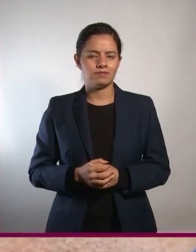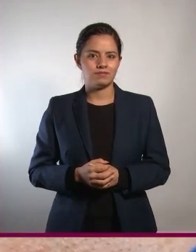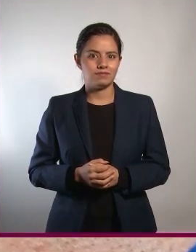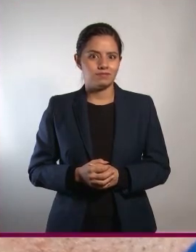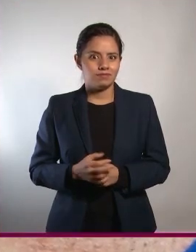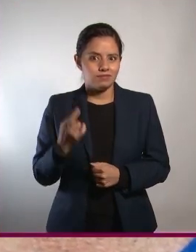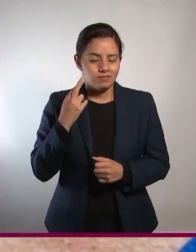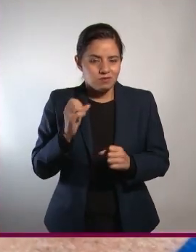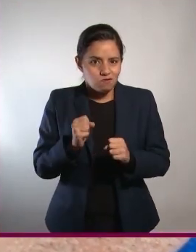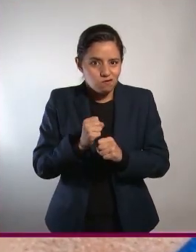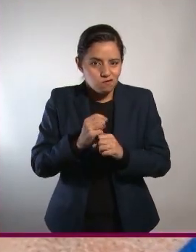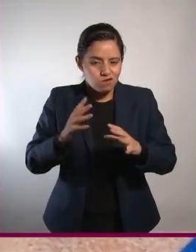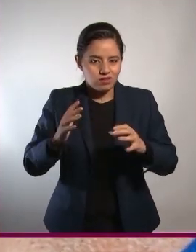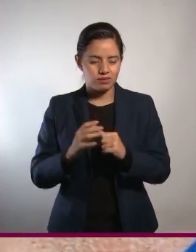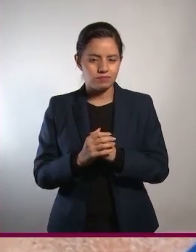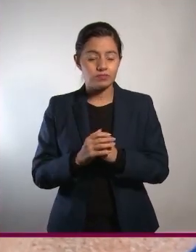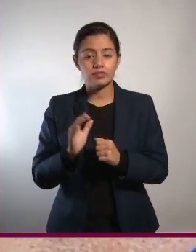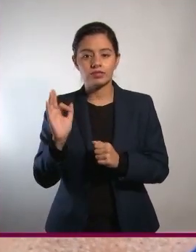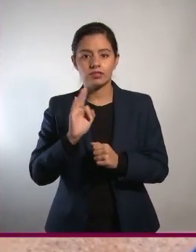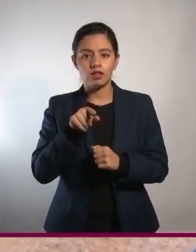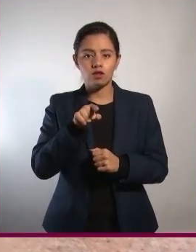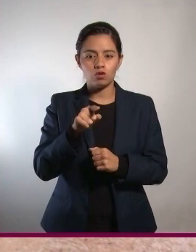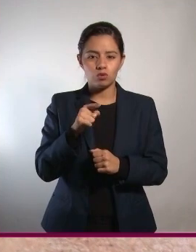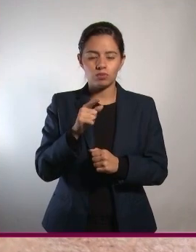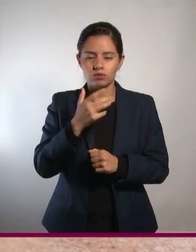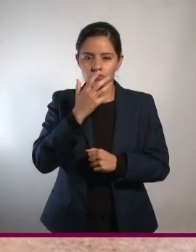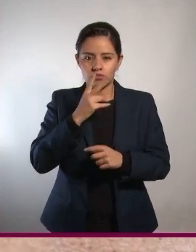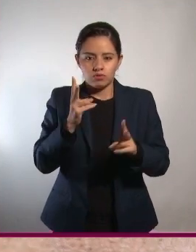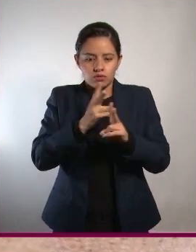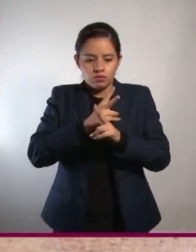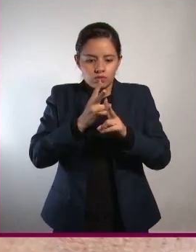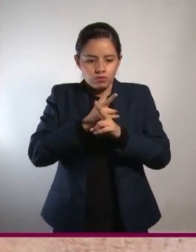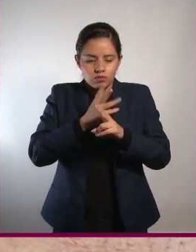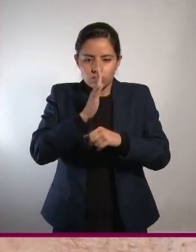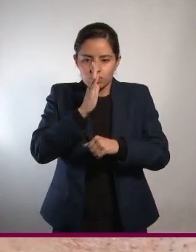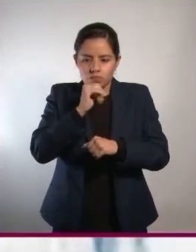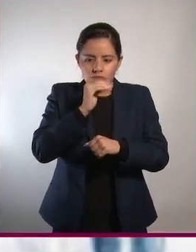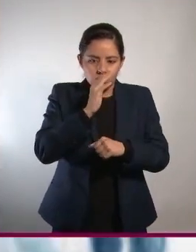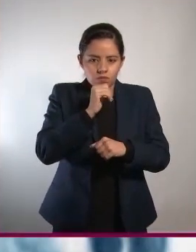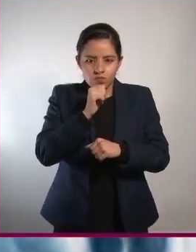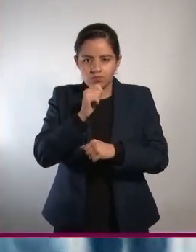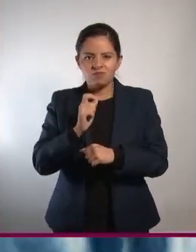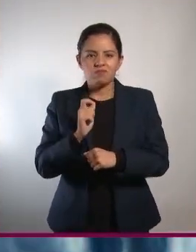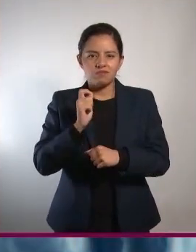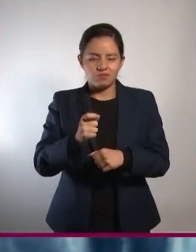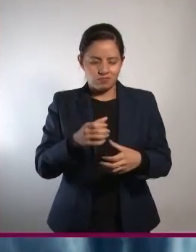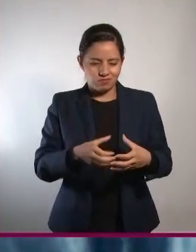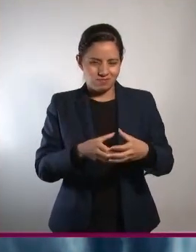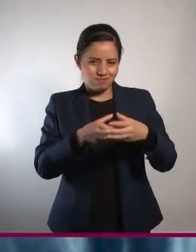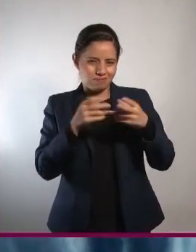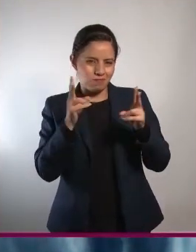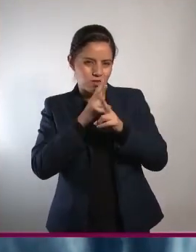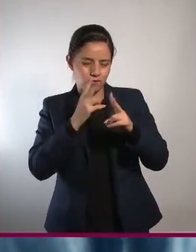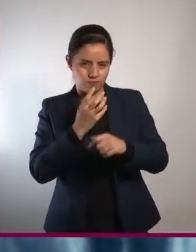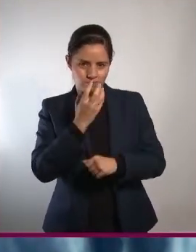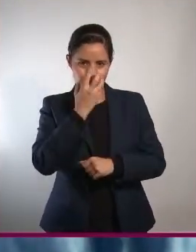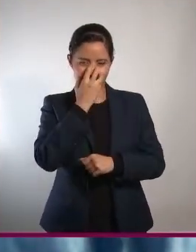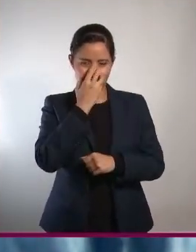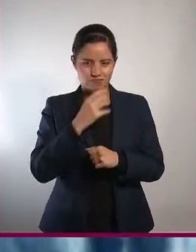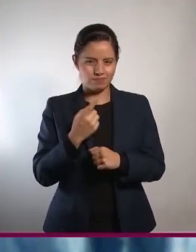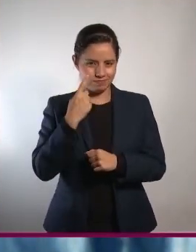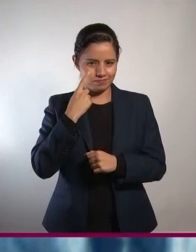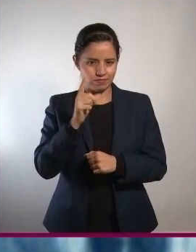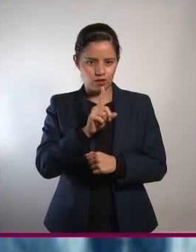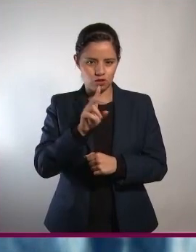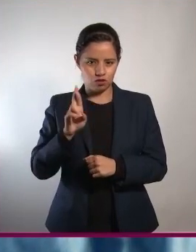En caso de un cuadro leve de hipoxia, basta con el apoyo de un tanque de oxígeno. Vamos con el doctor Carlos Rodríguez Osorio, quien